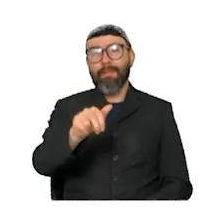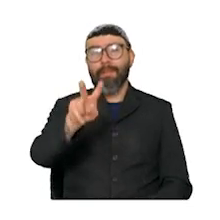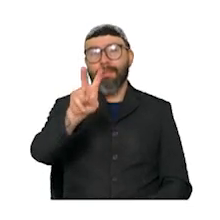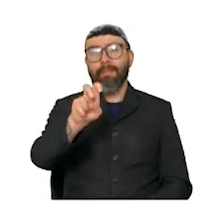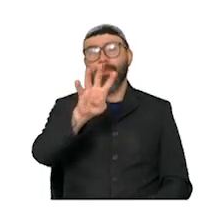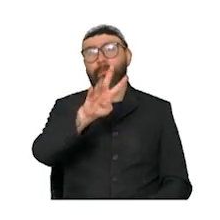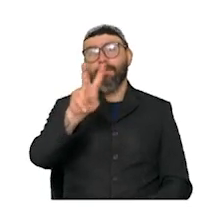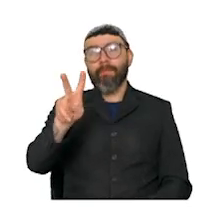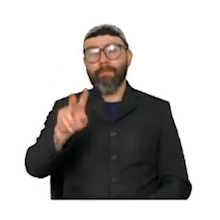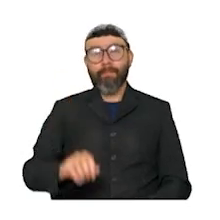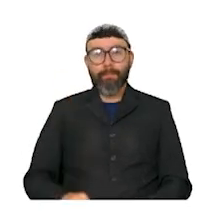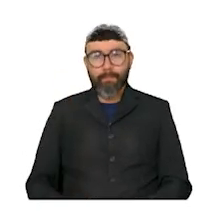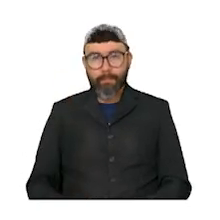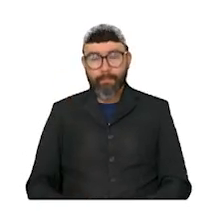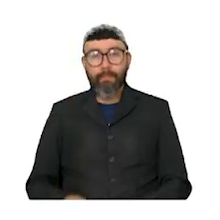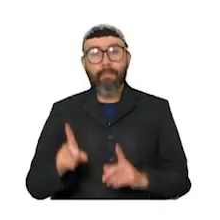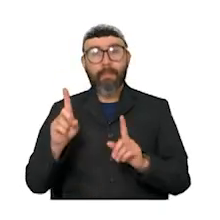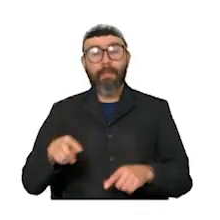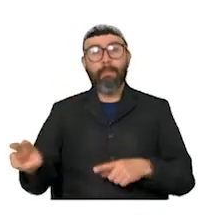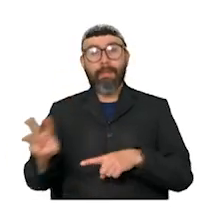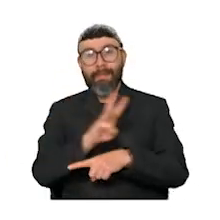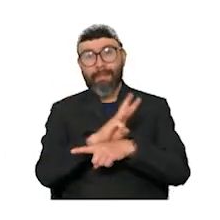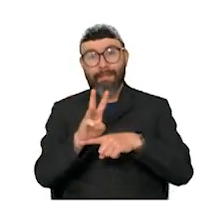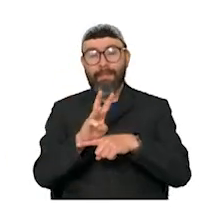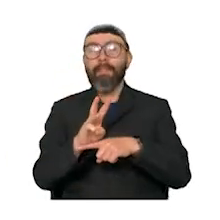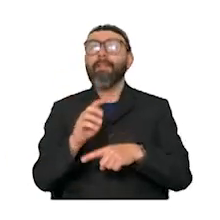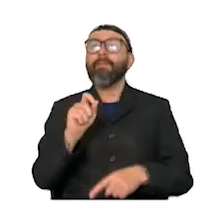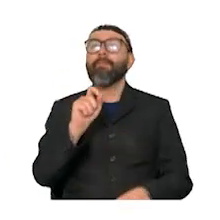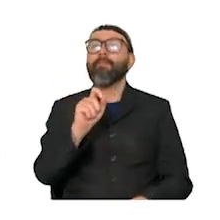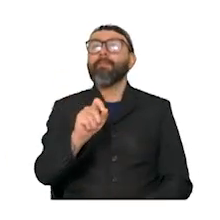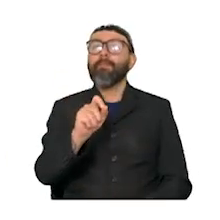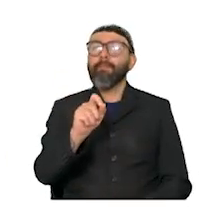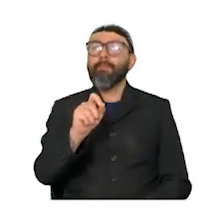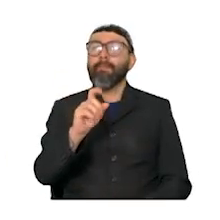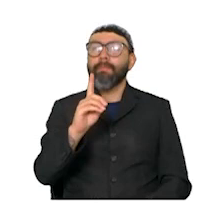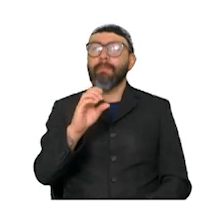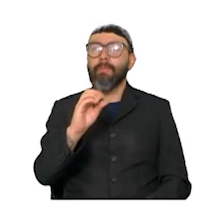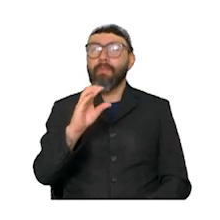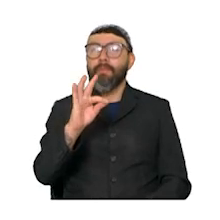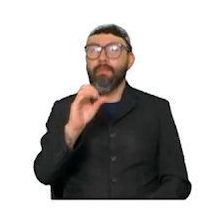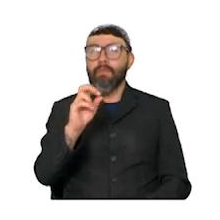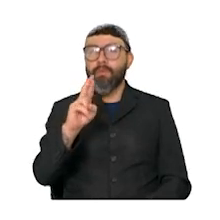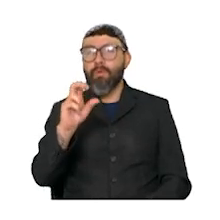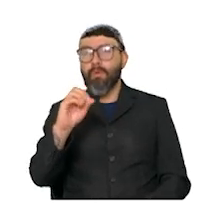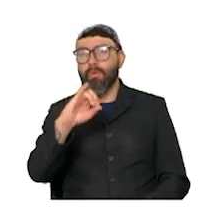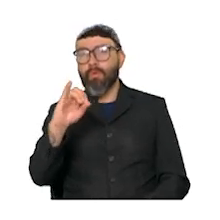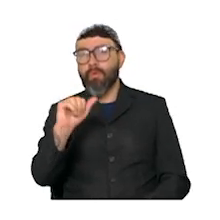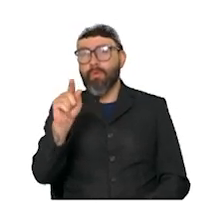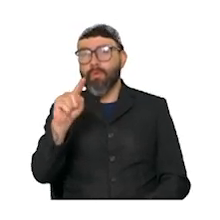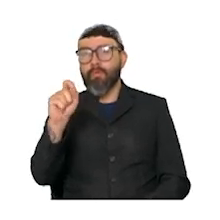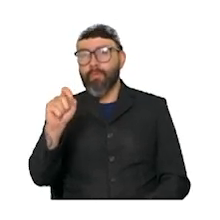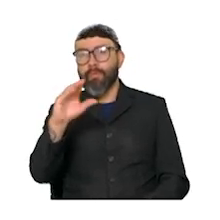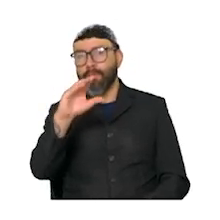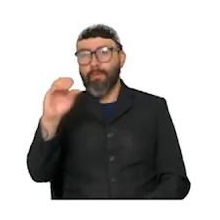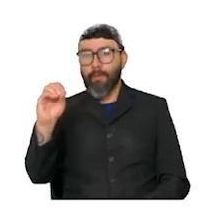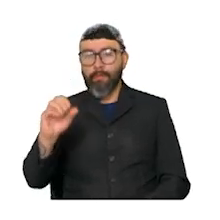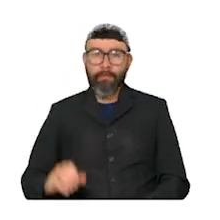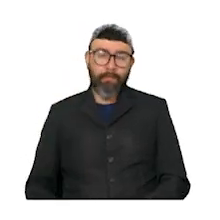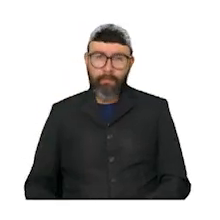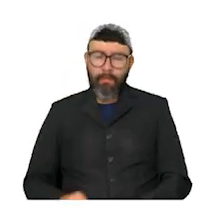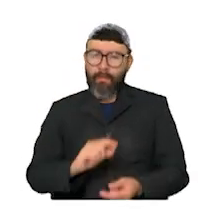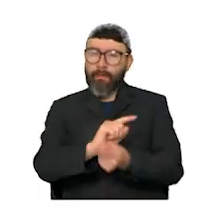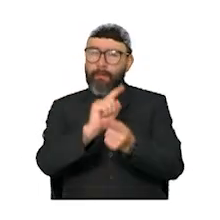42 y en la página web triple W punto doctor rojas.com estamos